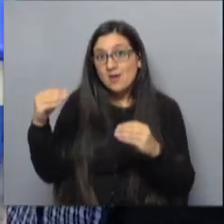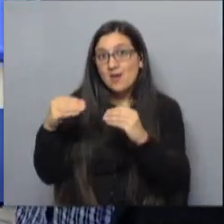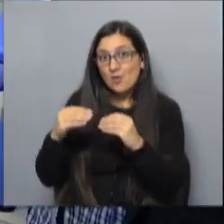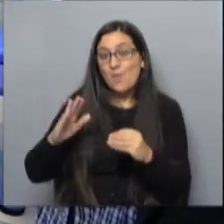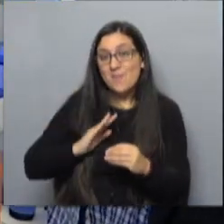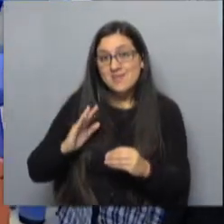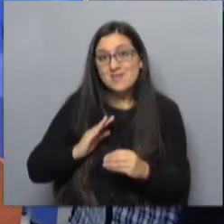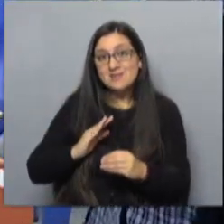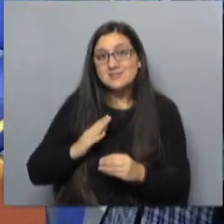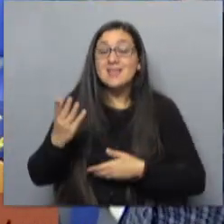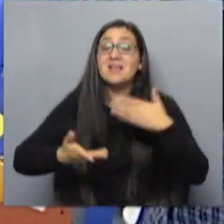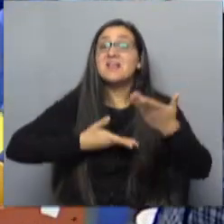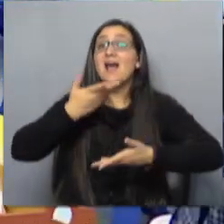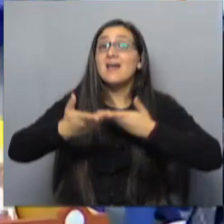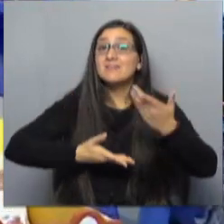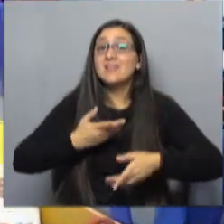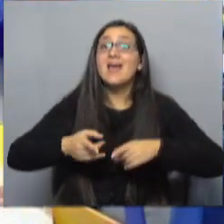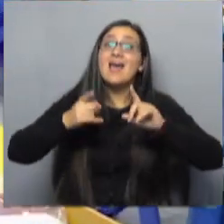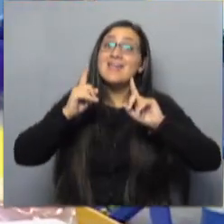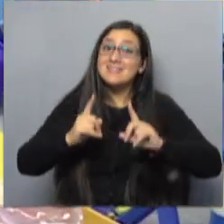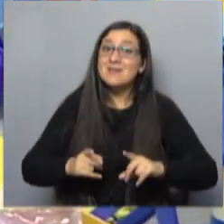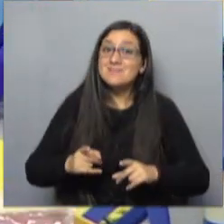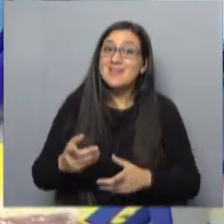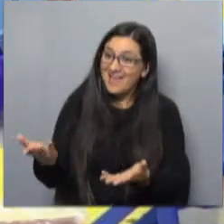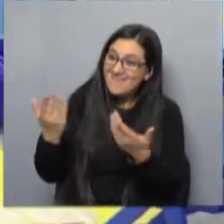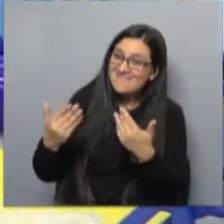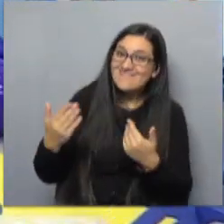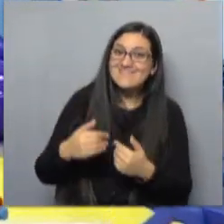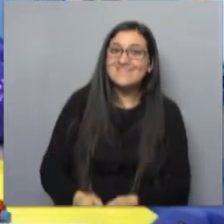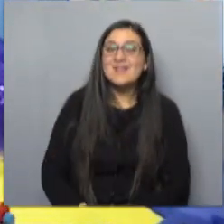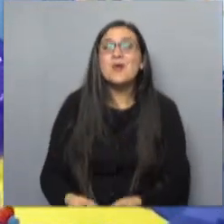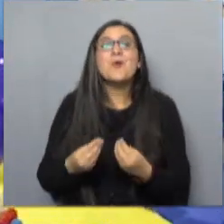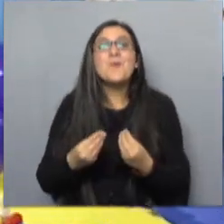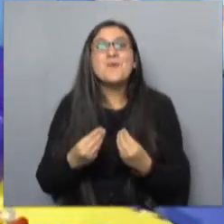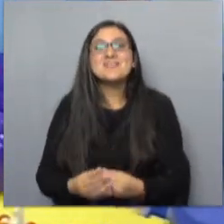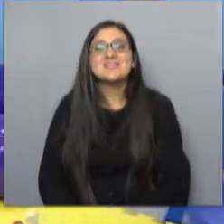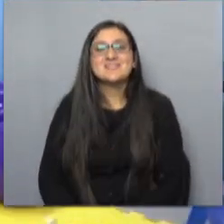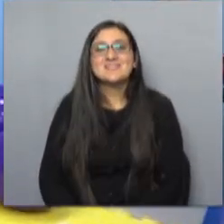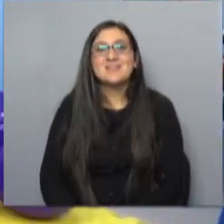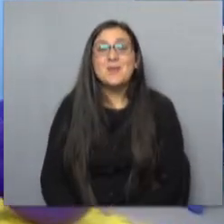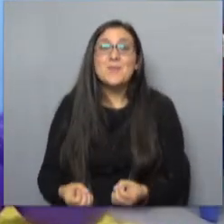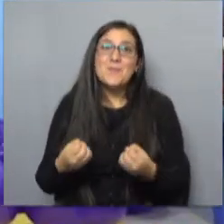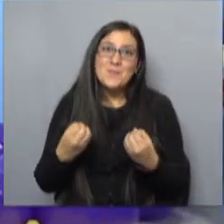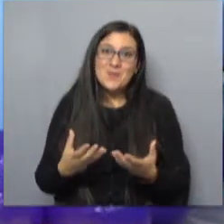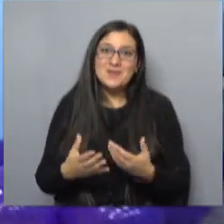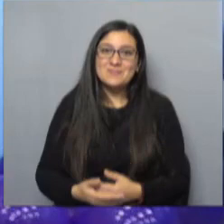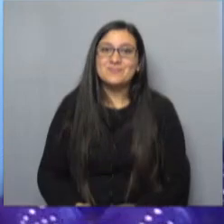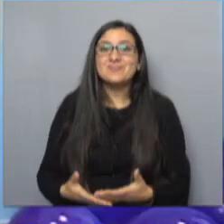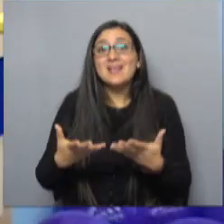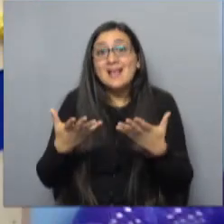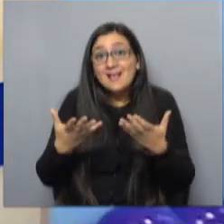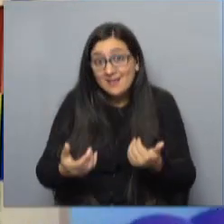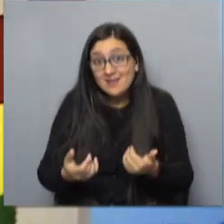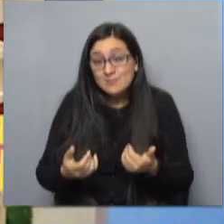que canta también se integró. Sí. ¿Cómo es eso? Contanos. Bueno, queremos